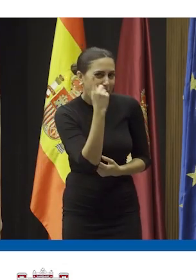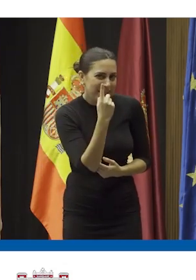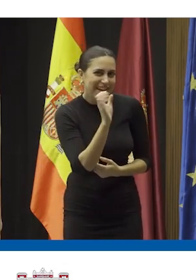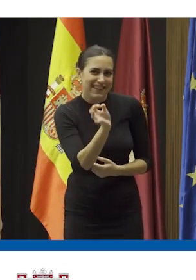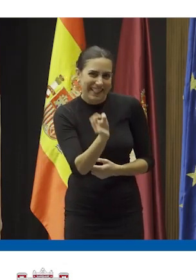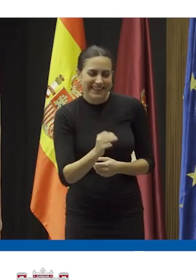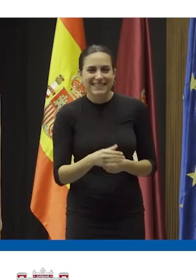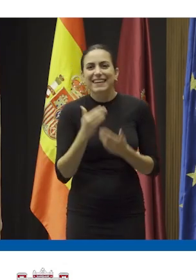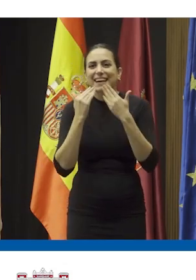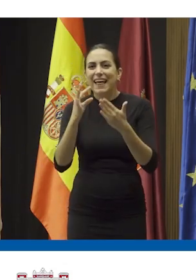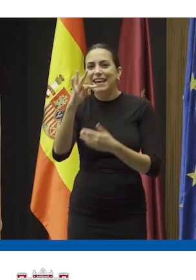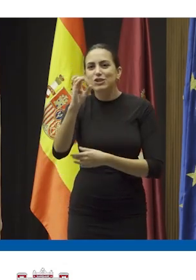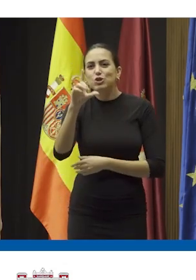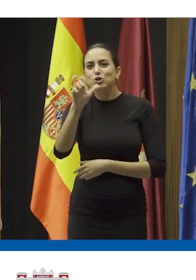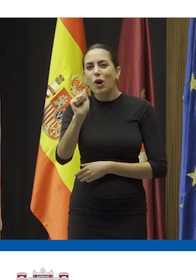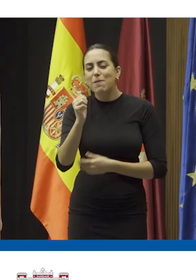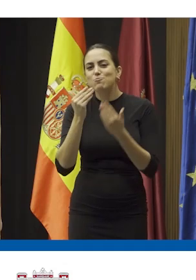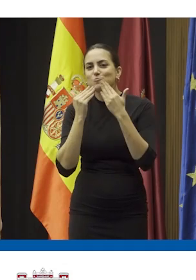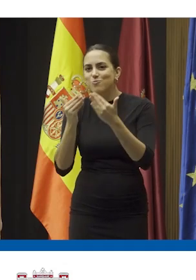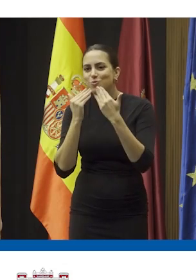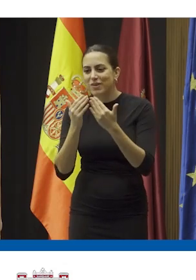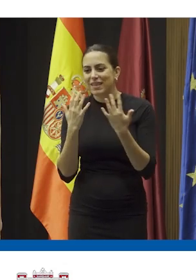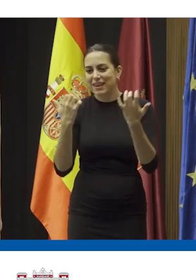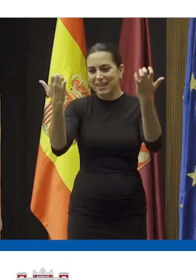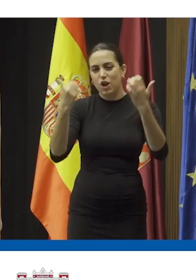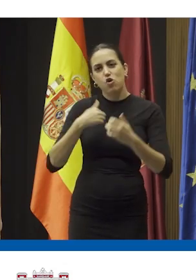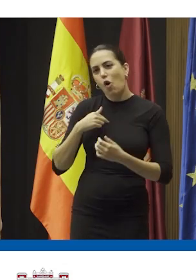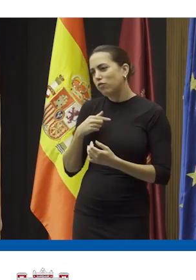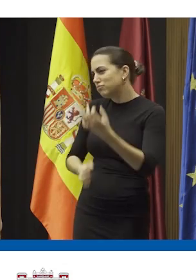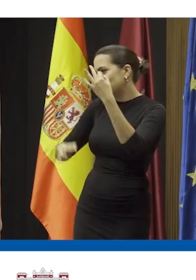Gracias, Todora. Muchas gracias. Muchas gracias.